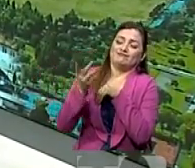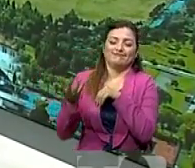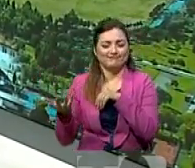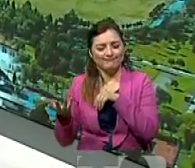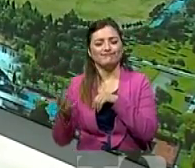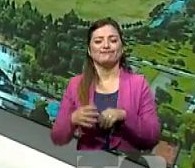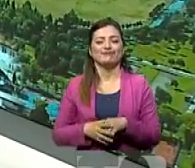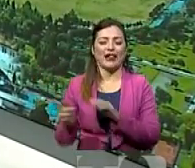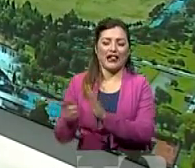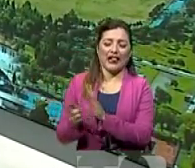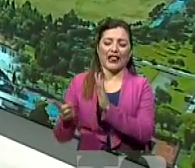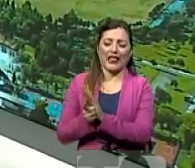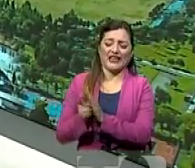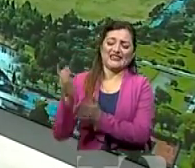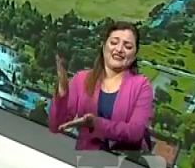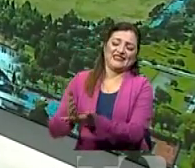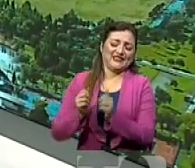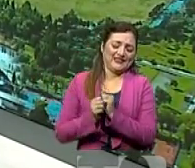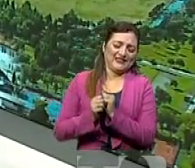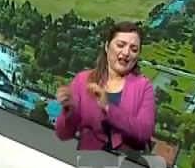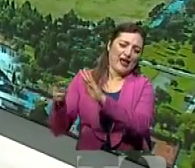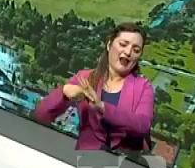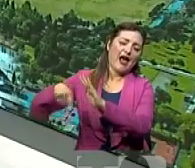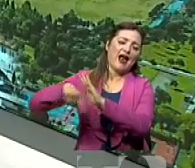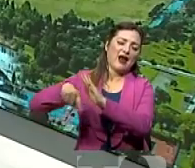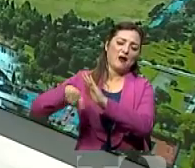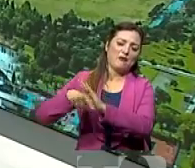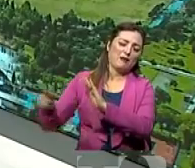alarma. La lluvia, ajá, y aplaza, aplaza la alarma, sí.